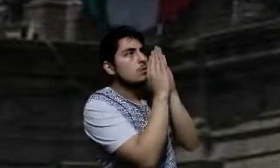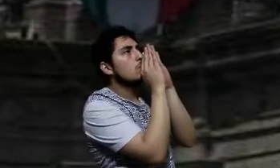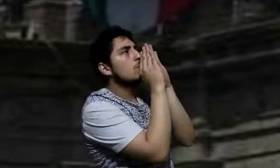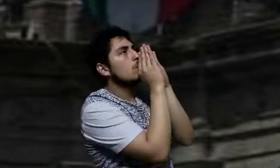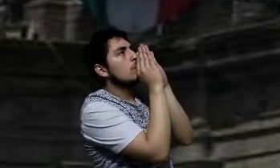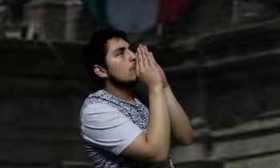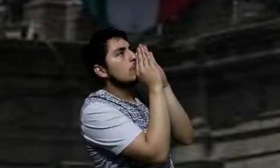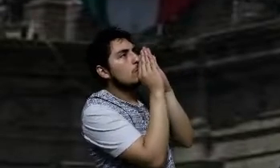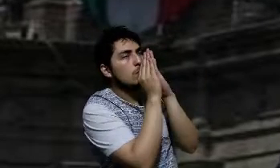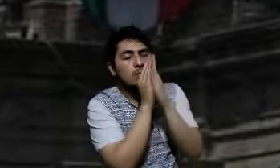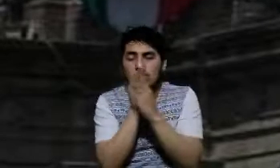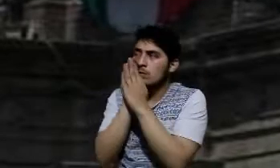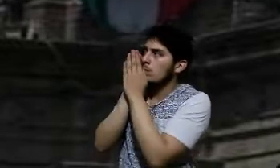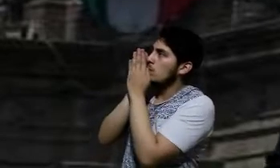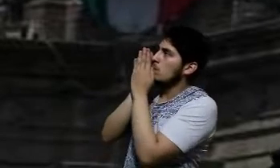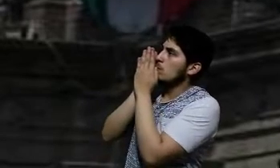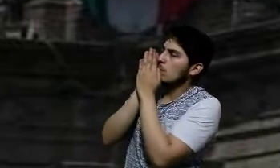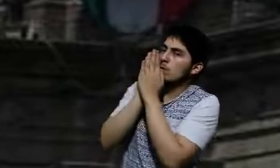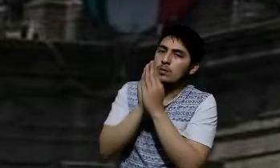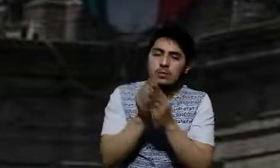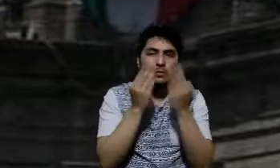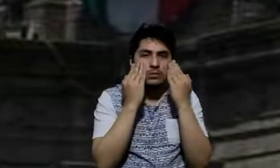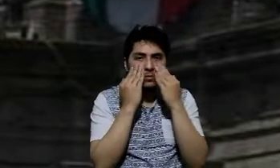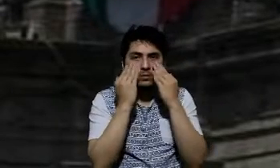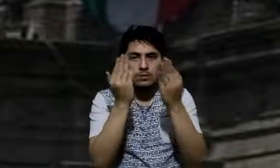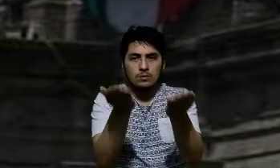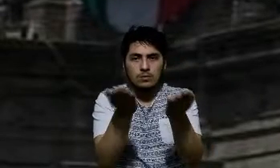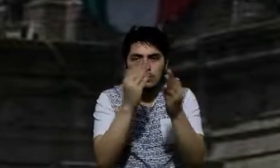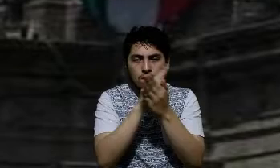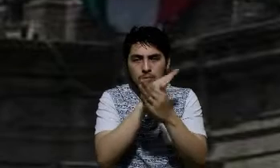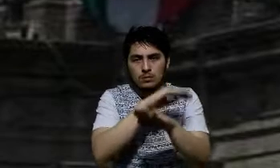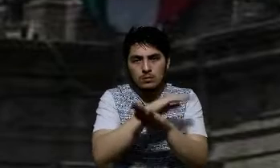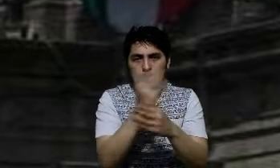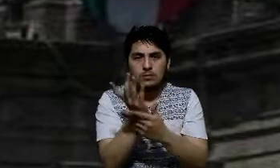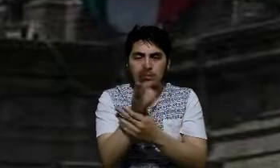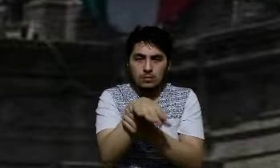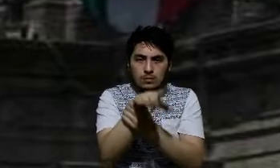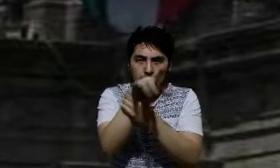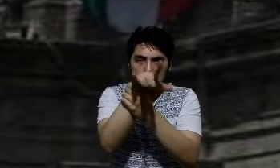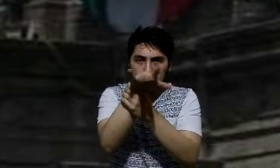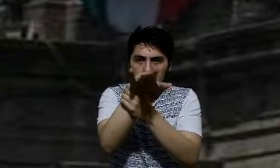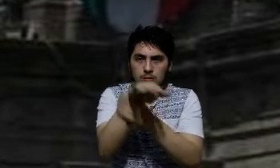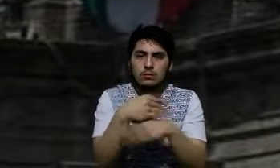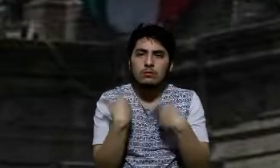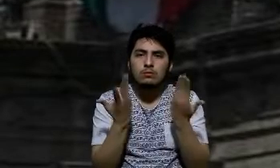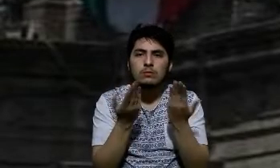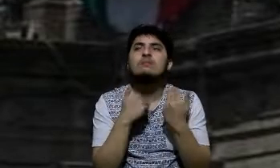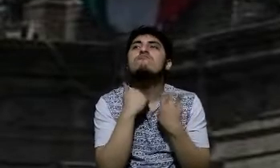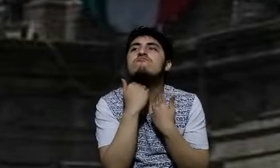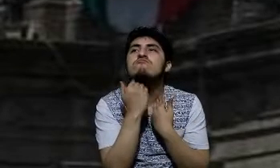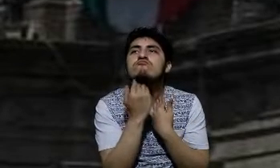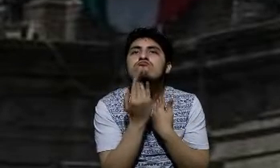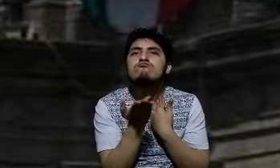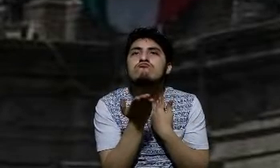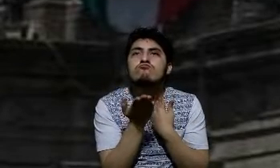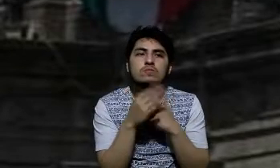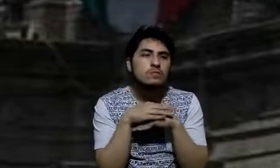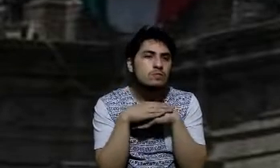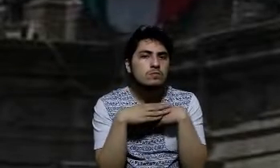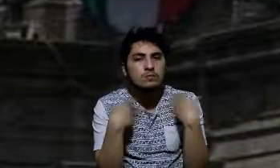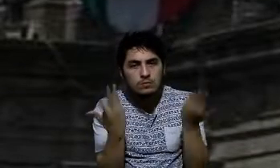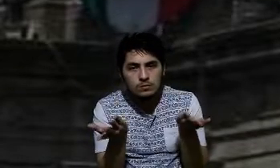soy el que tiene que llevarle más dinero a los bolsillos. ¿Sí? Amigos, el dinero